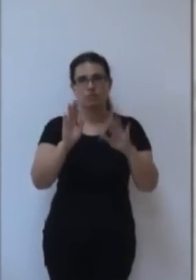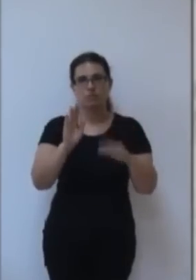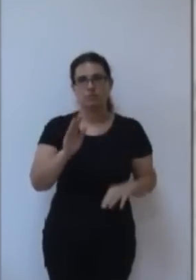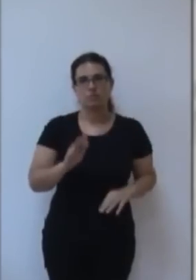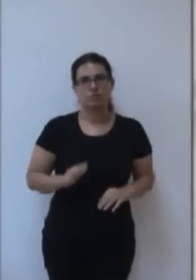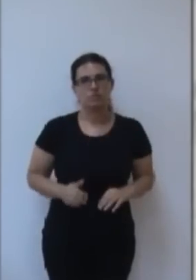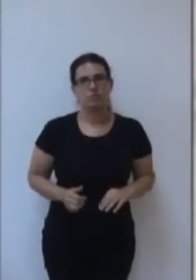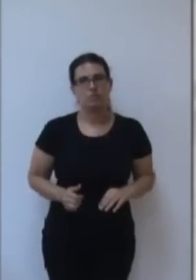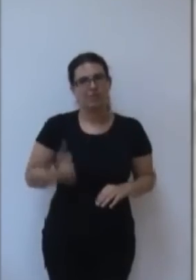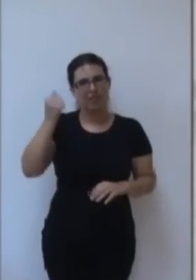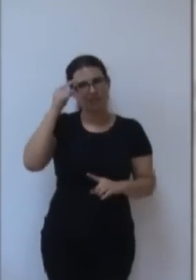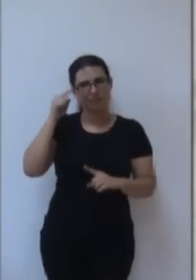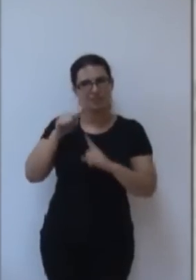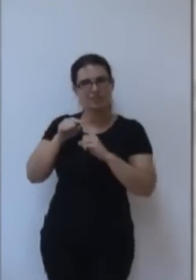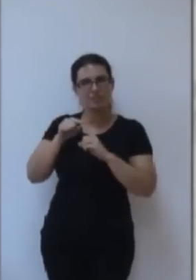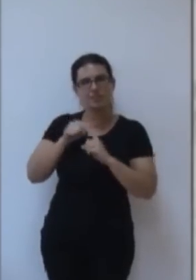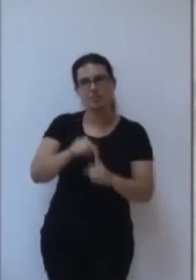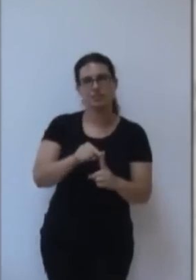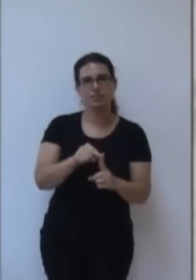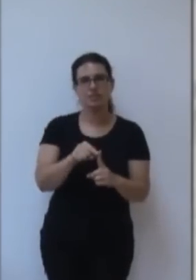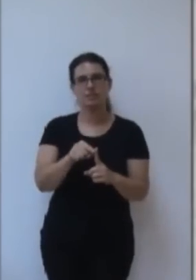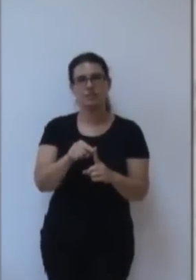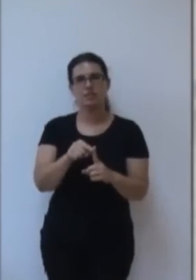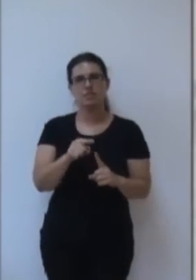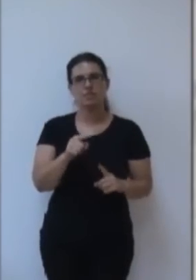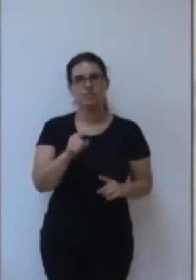está un poco en la línea esa de que vemos la